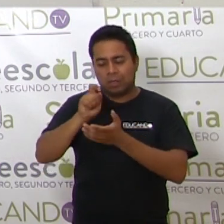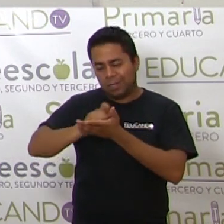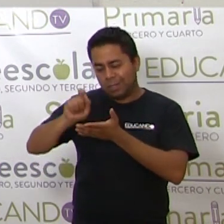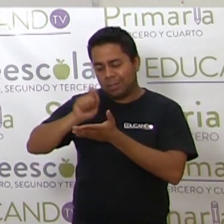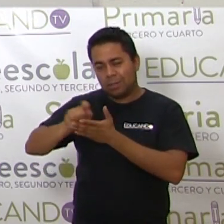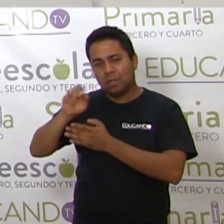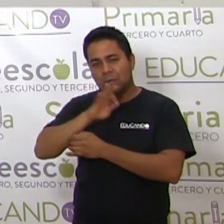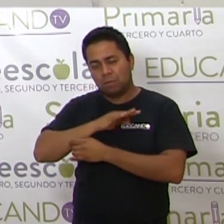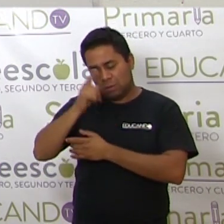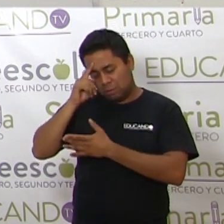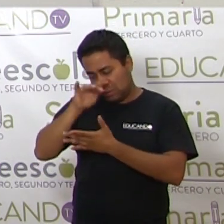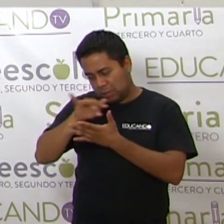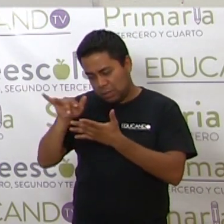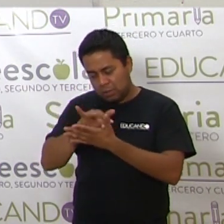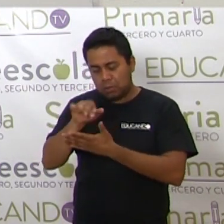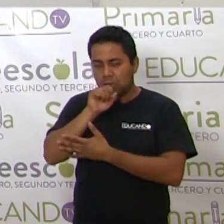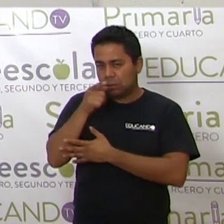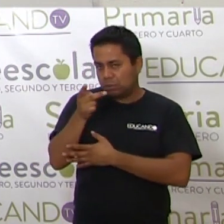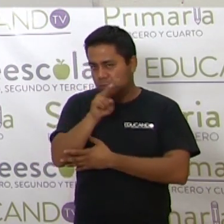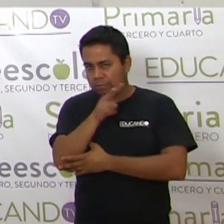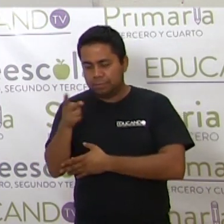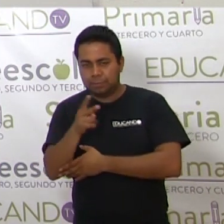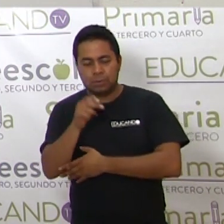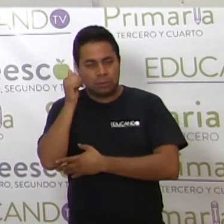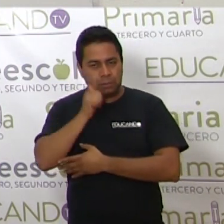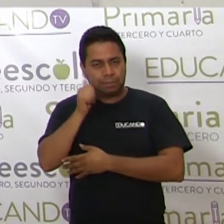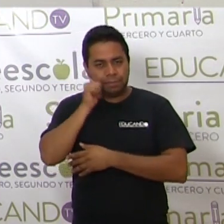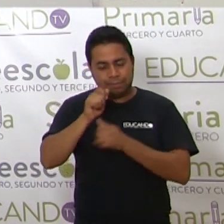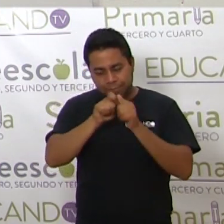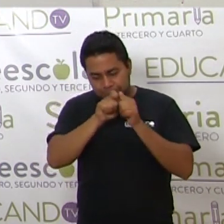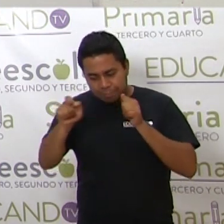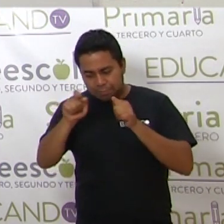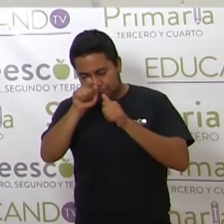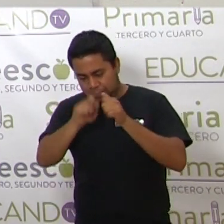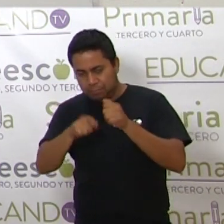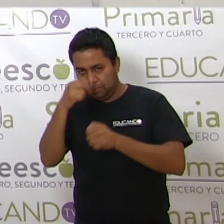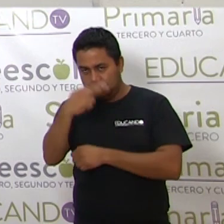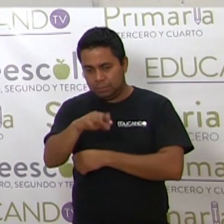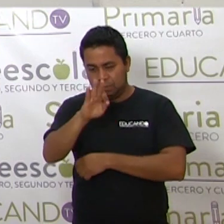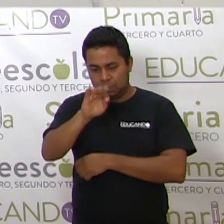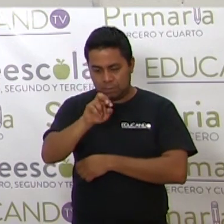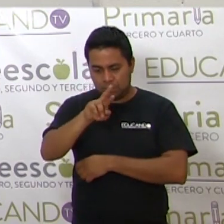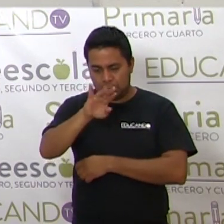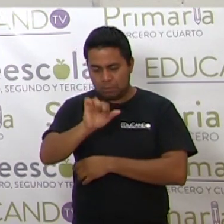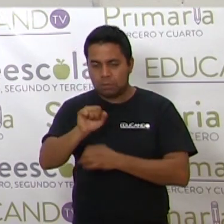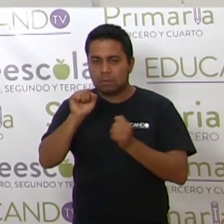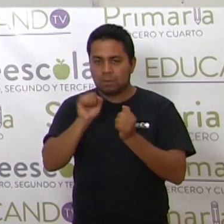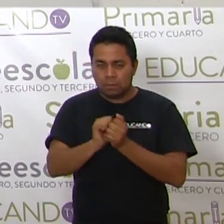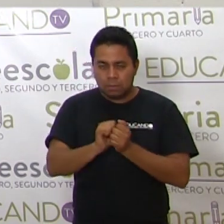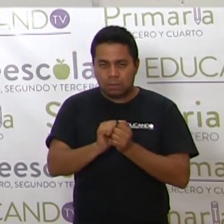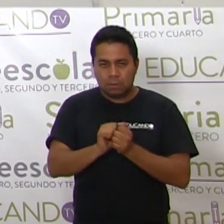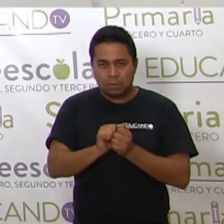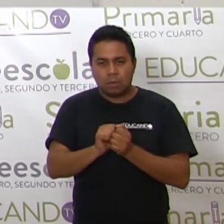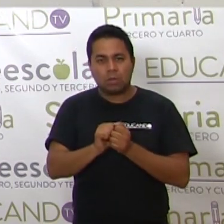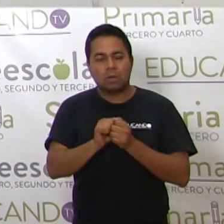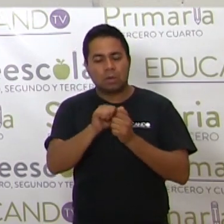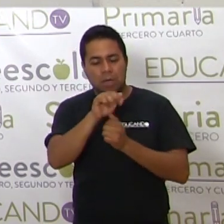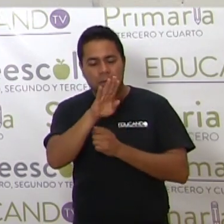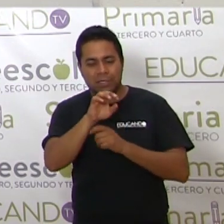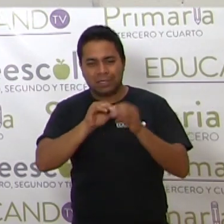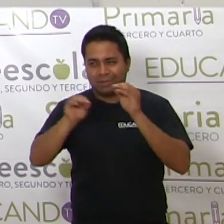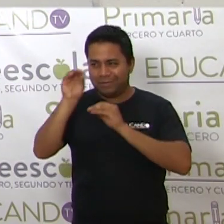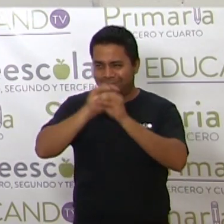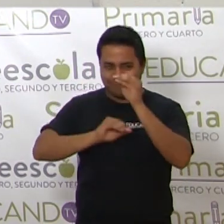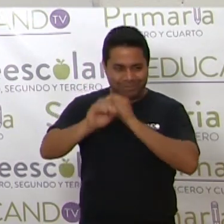y a la lectura también remarcamos el nombre de la feria y con nuestro alfabeto móvil formamos